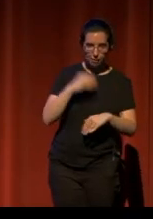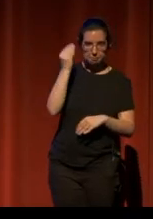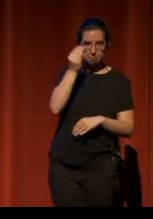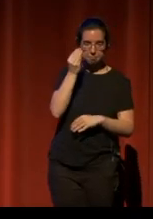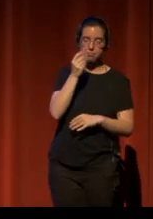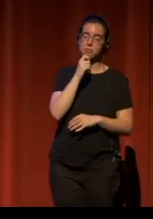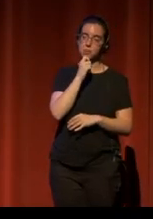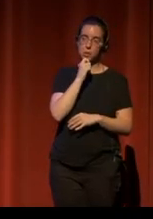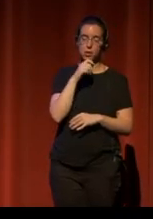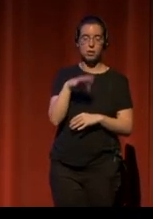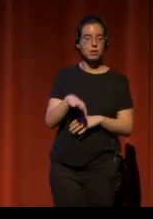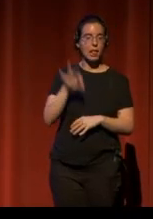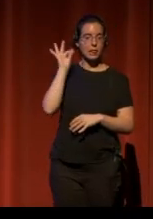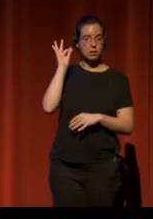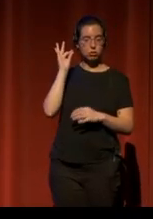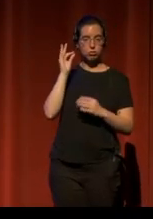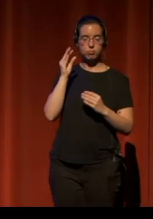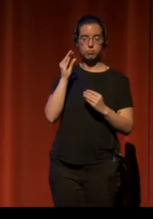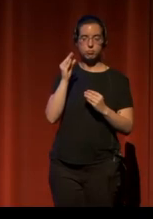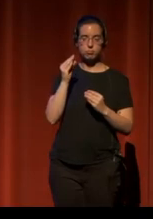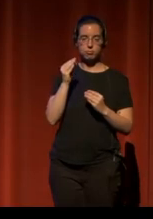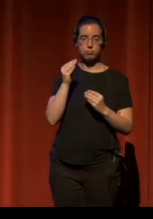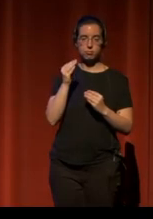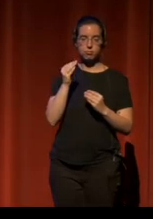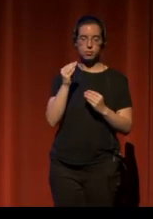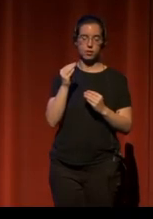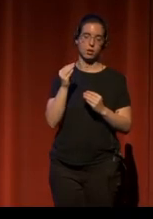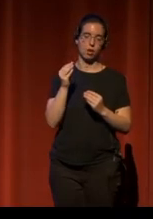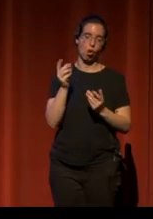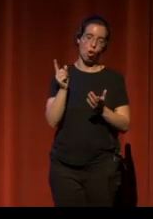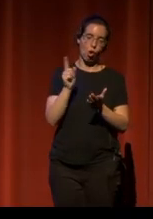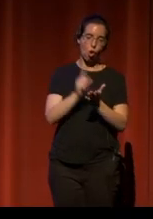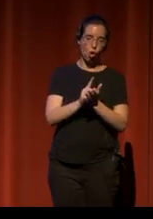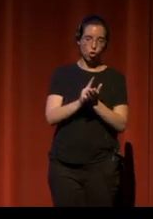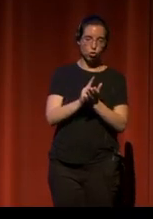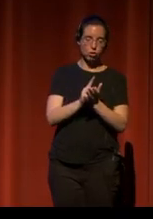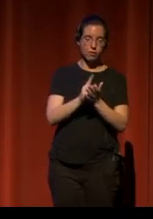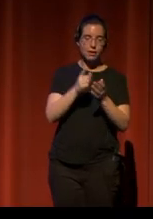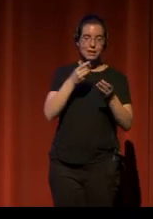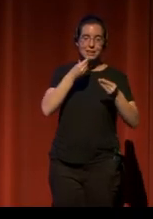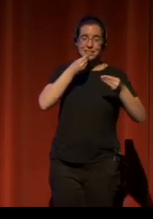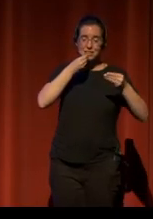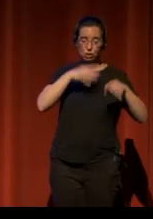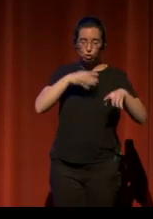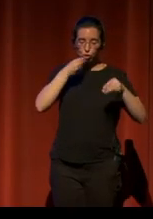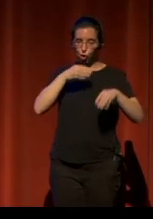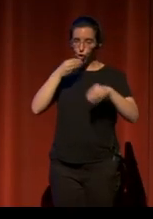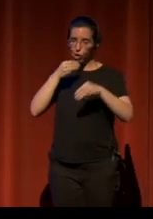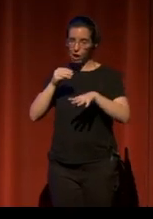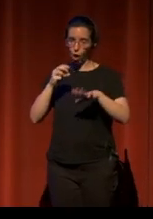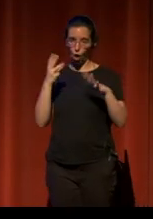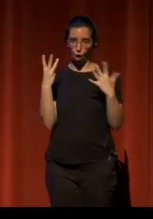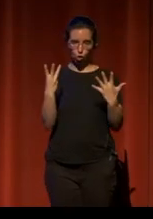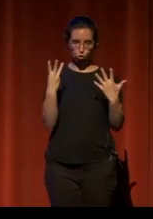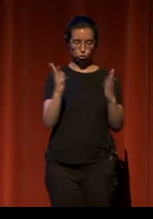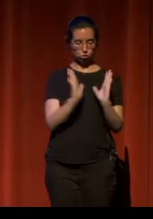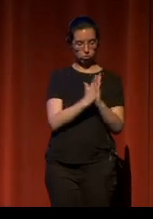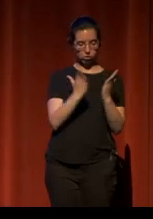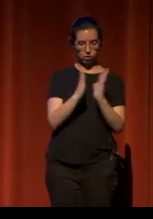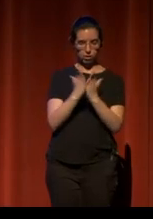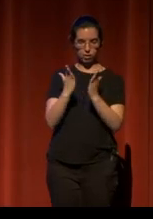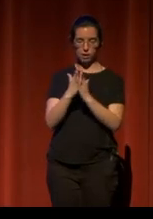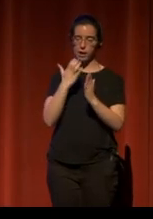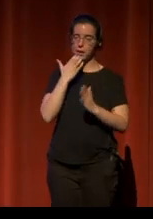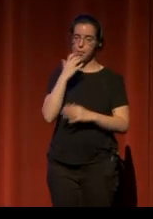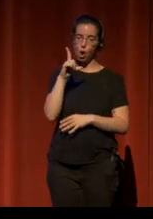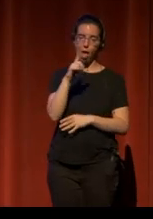hacer eh reeditar ocho historias ocho ocho libros como lazarillo